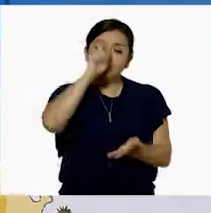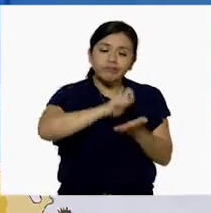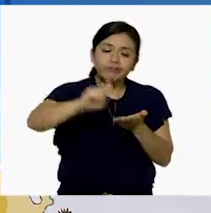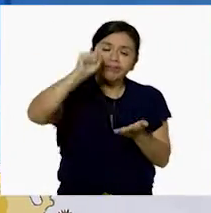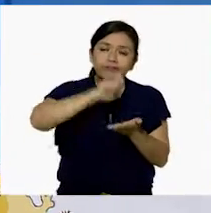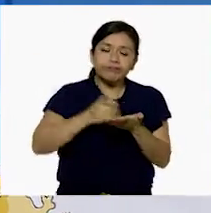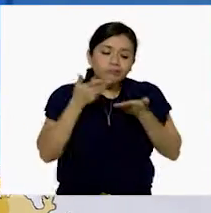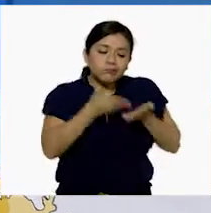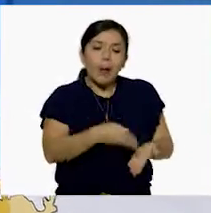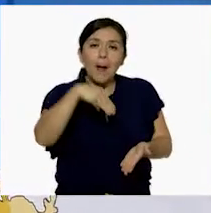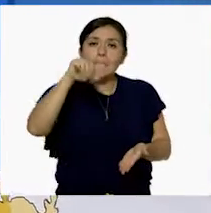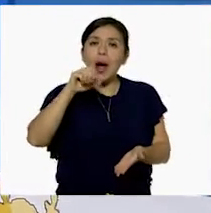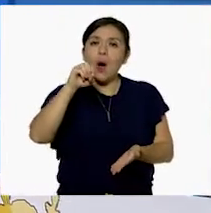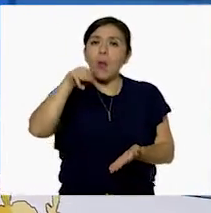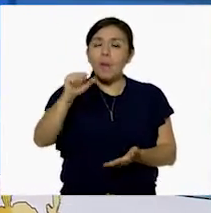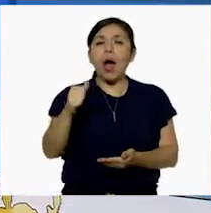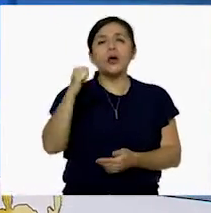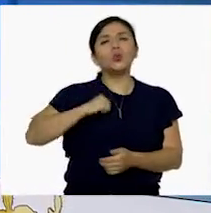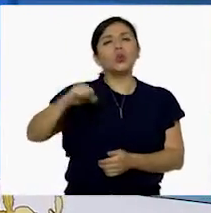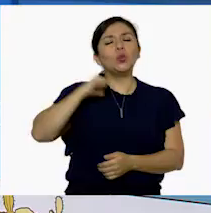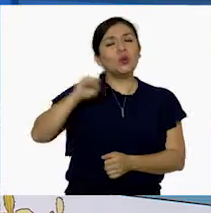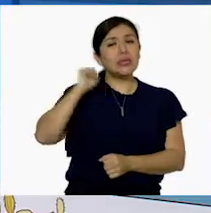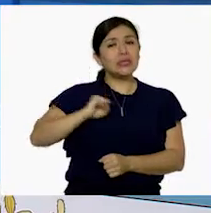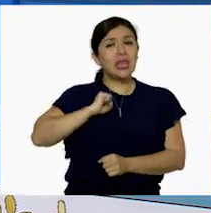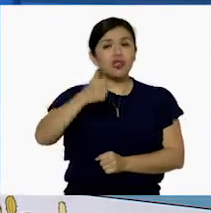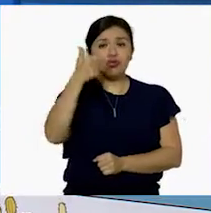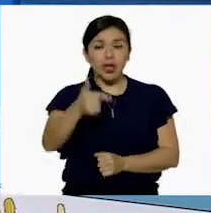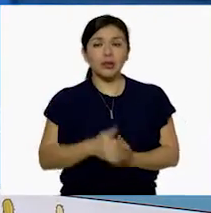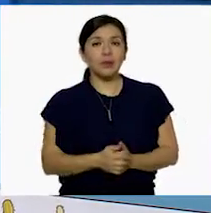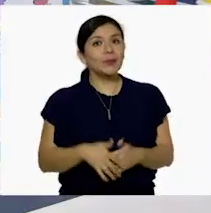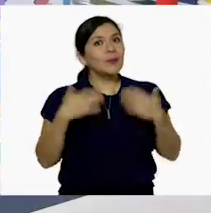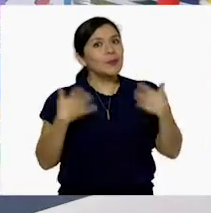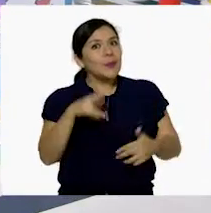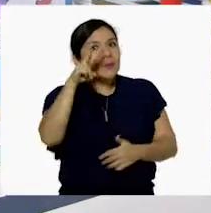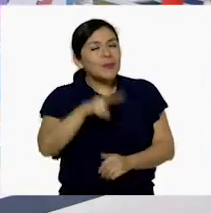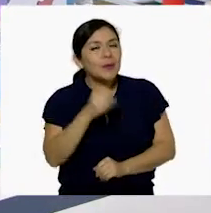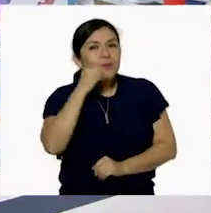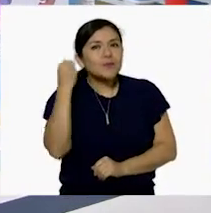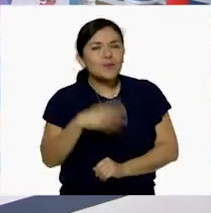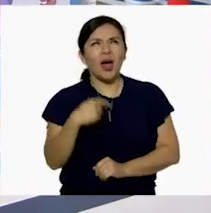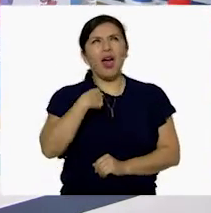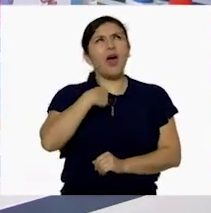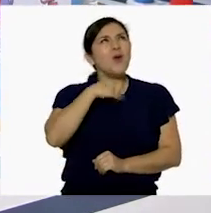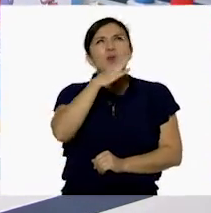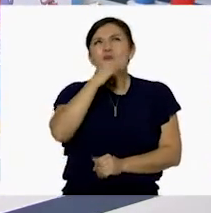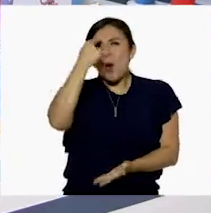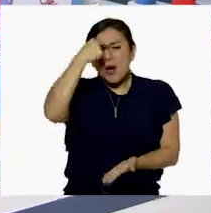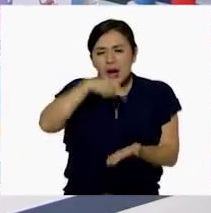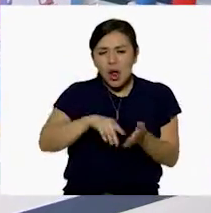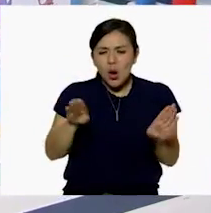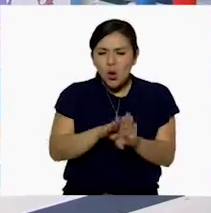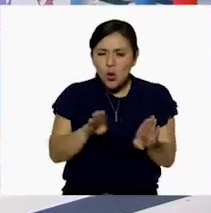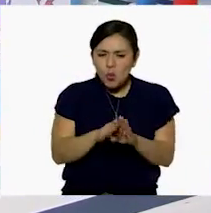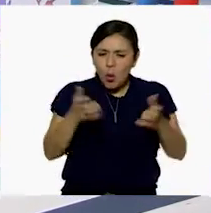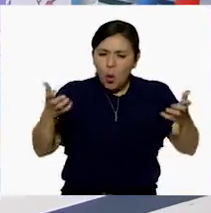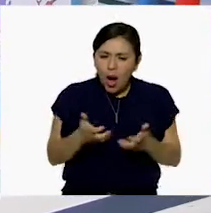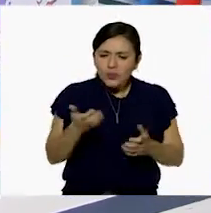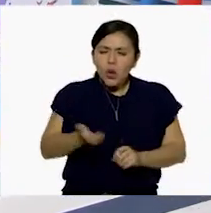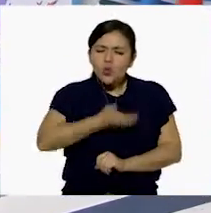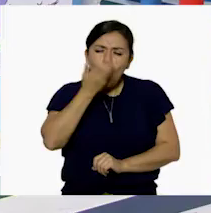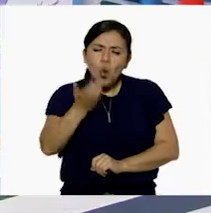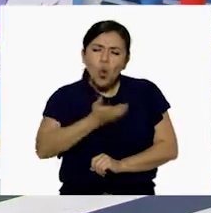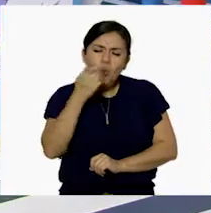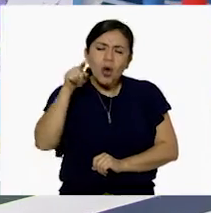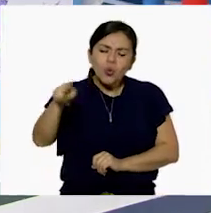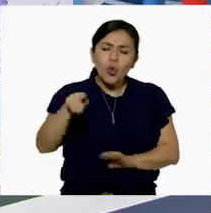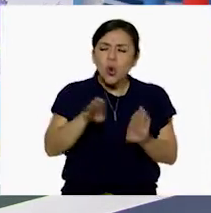Mahoma en el siglo VII. Gaby, qué maravilla. Me resulta increíble descubrir que una práctica tan común